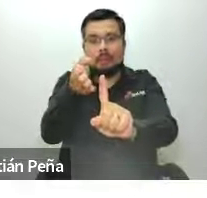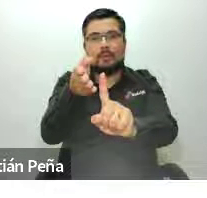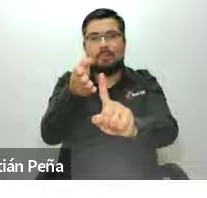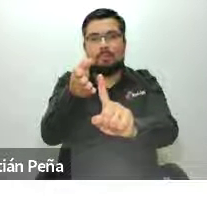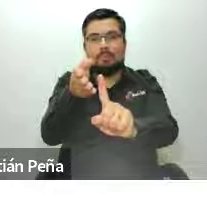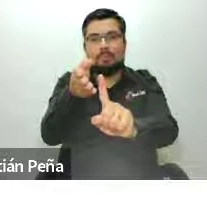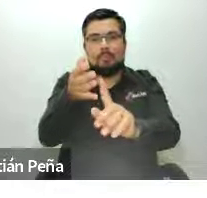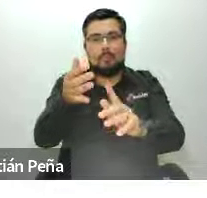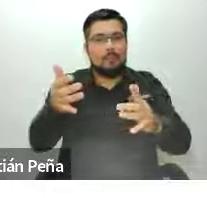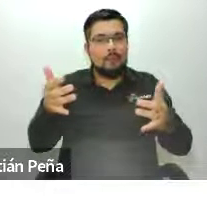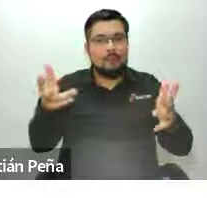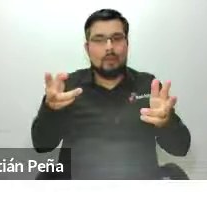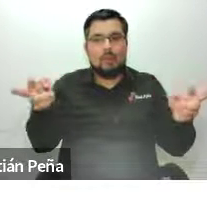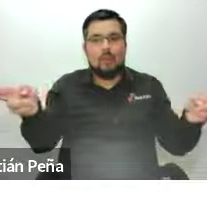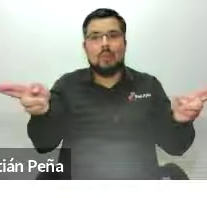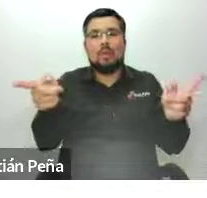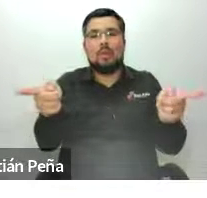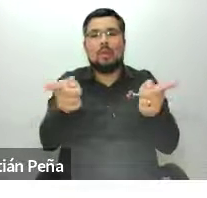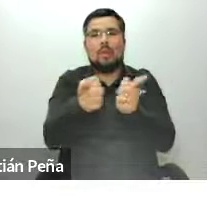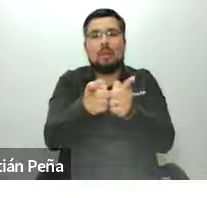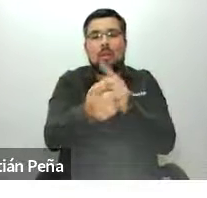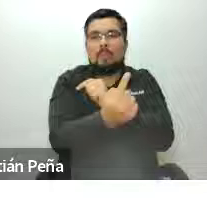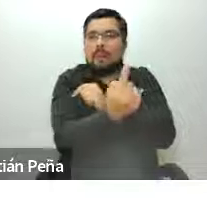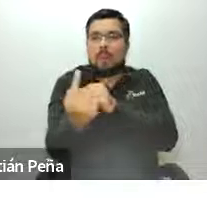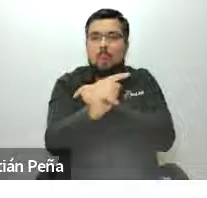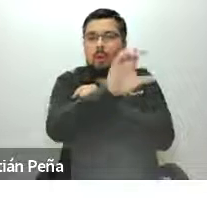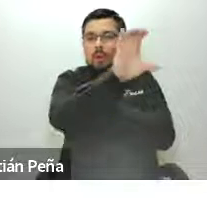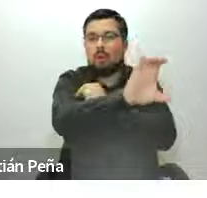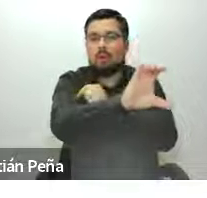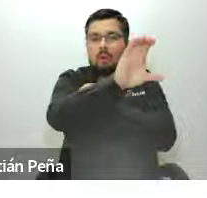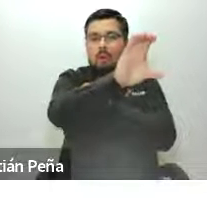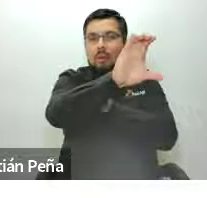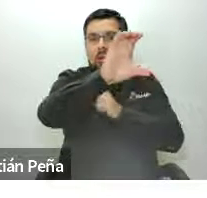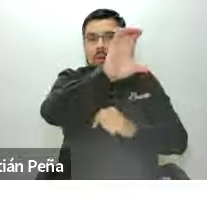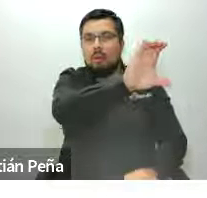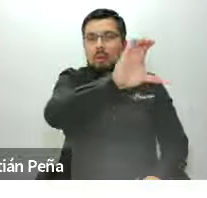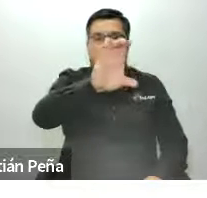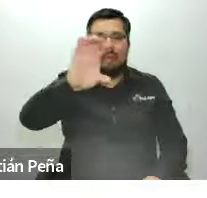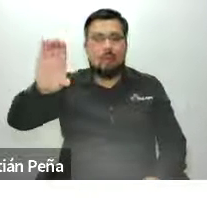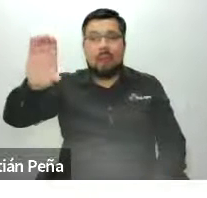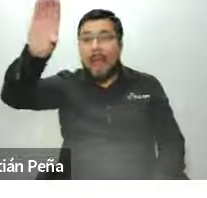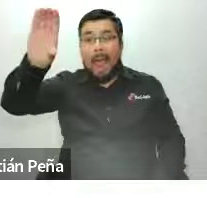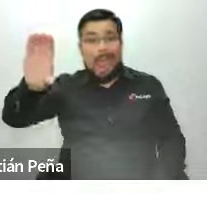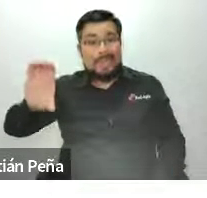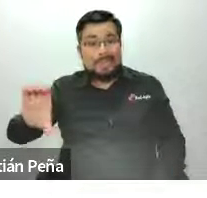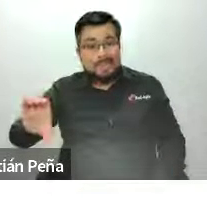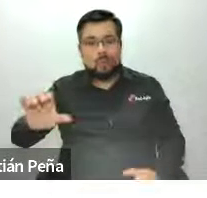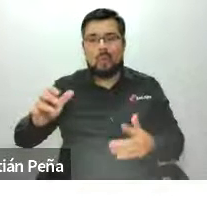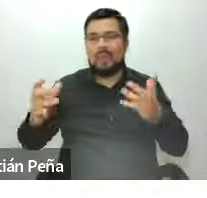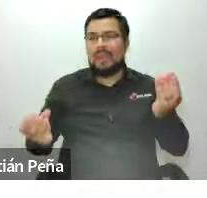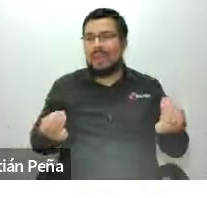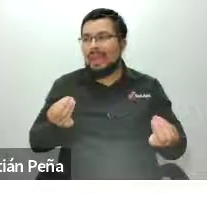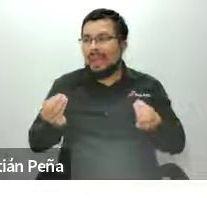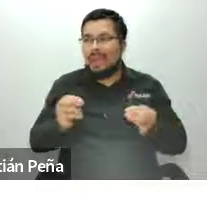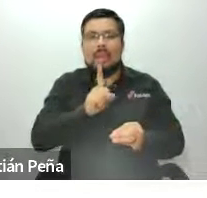para cada una de las 4 asignaturas el saber que viene de la educación especial desde este modelo